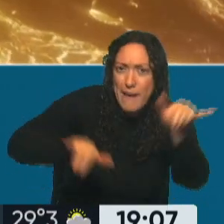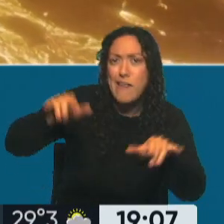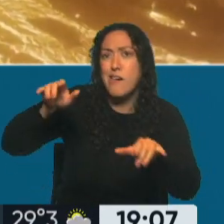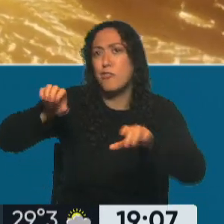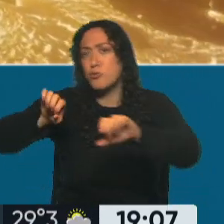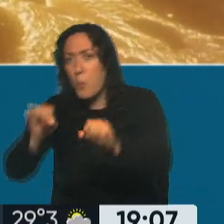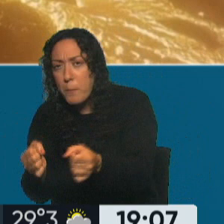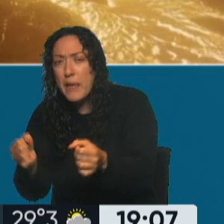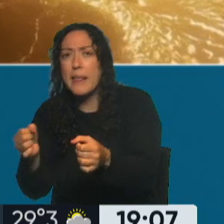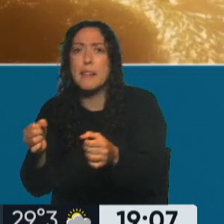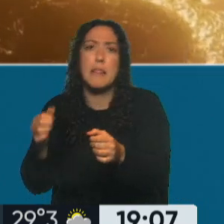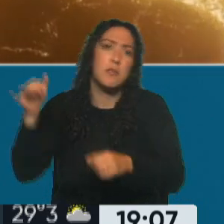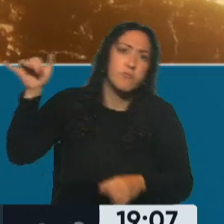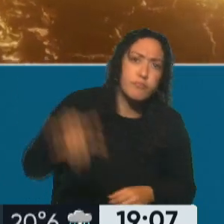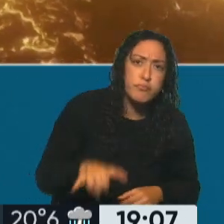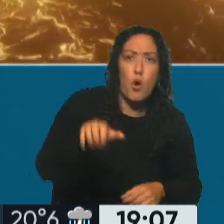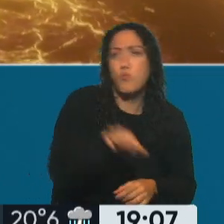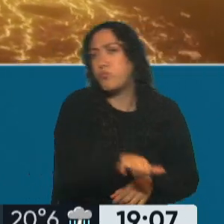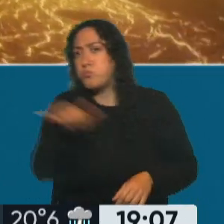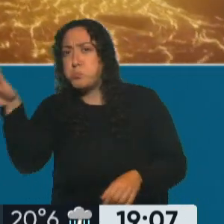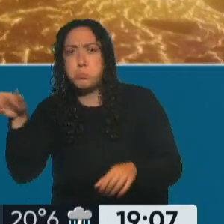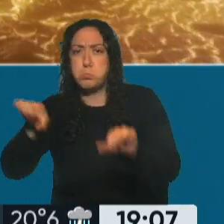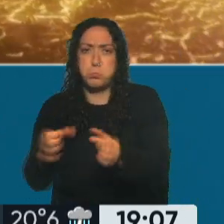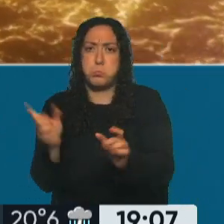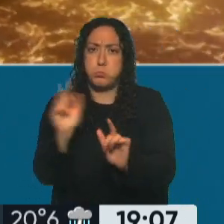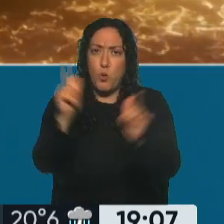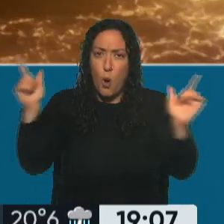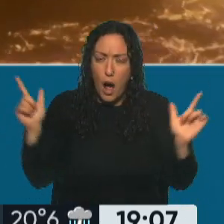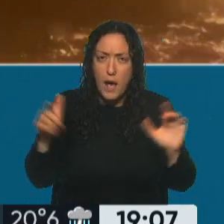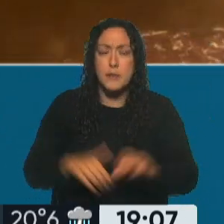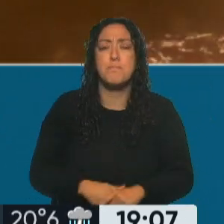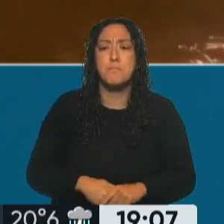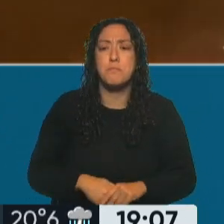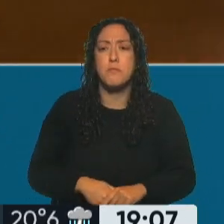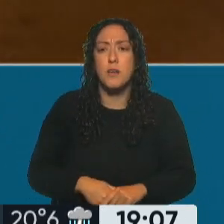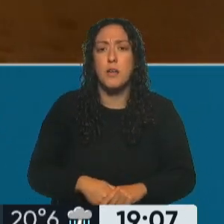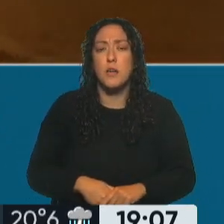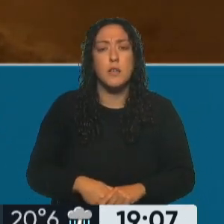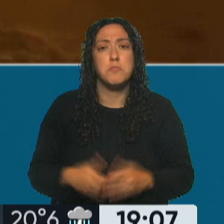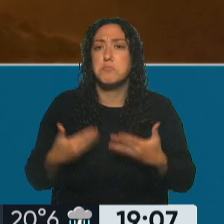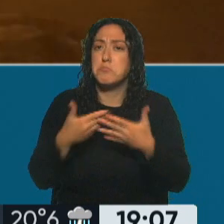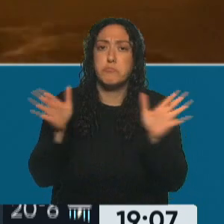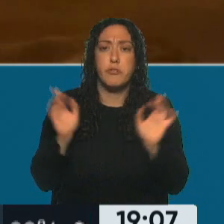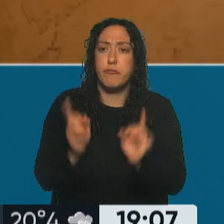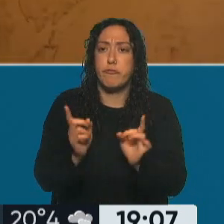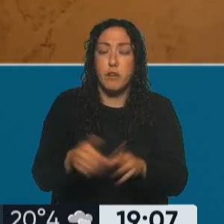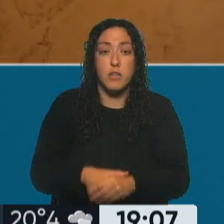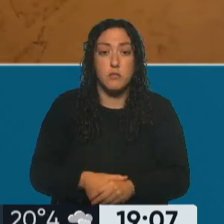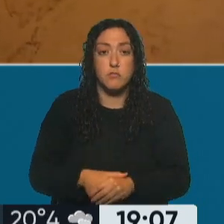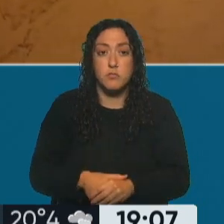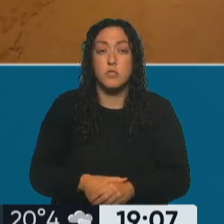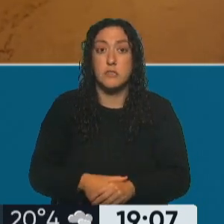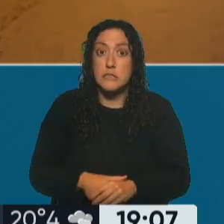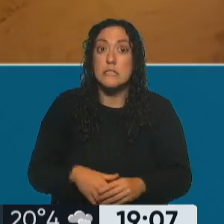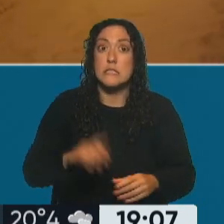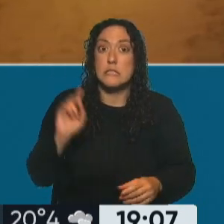y desde Islandia y los corredores de vuelos internacionales permanecen permanecen abiertos impresionantes las imágenes habíamos un